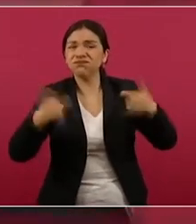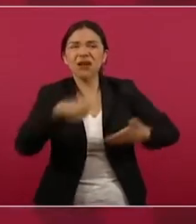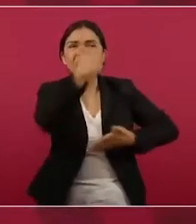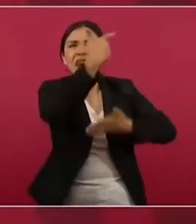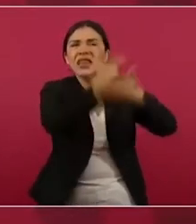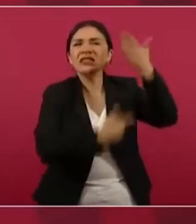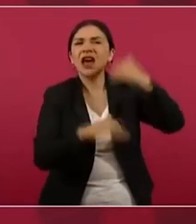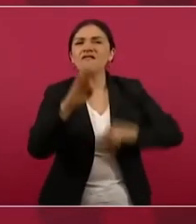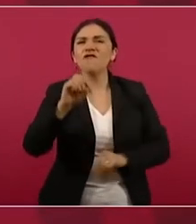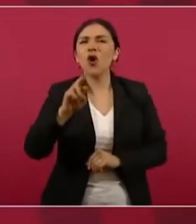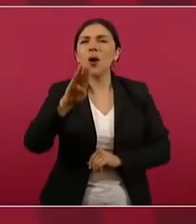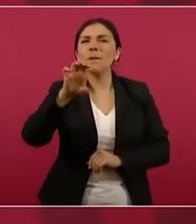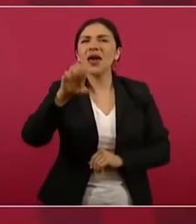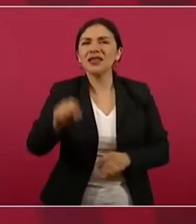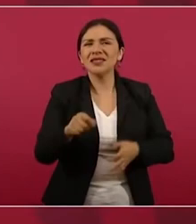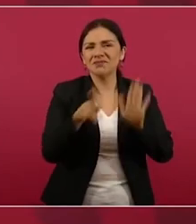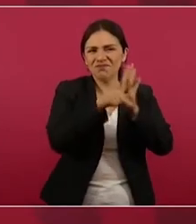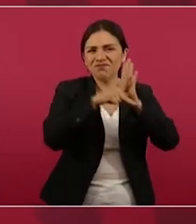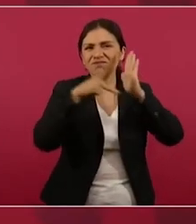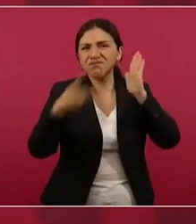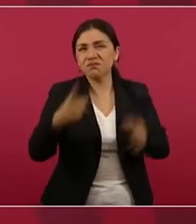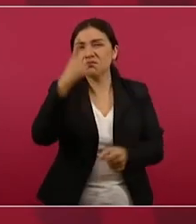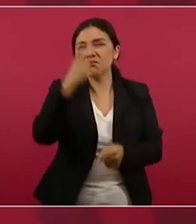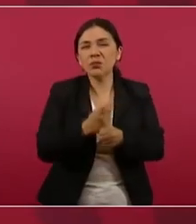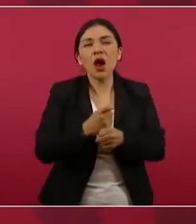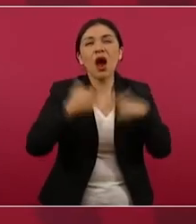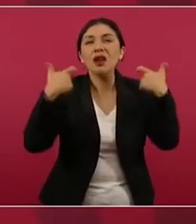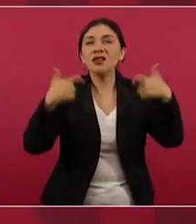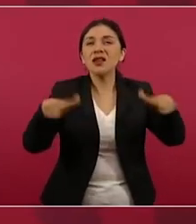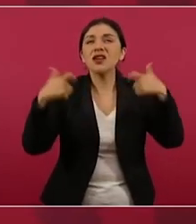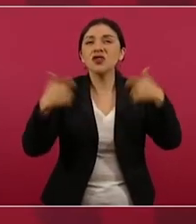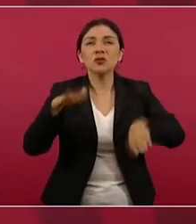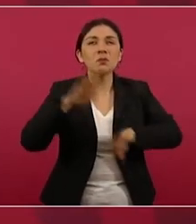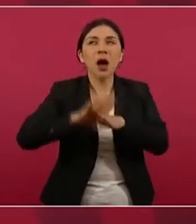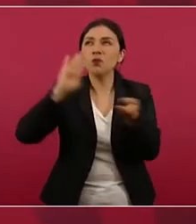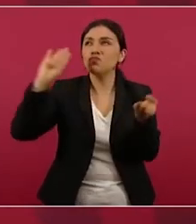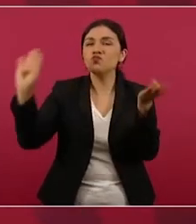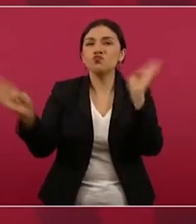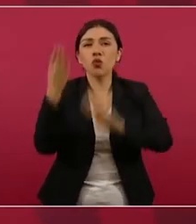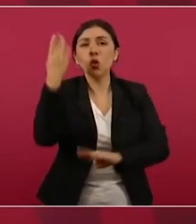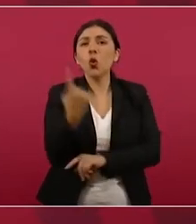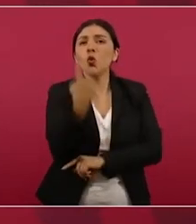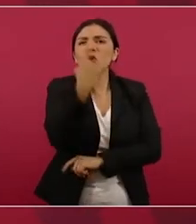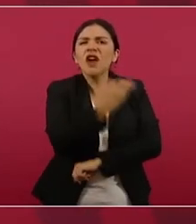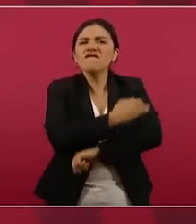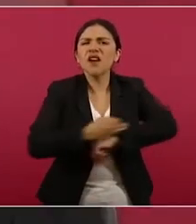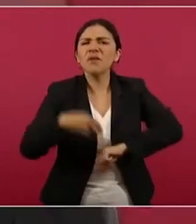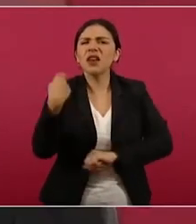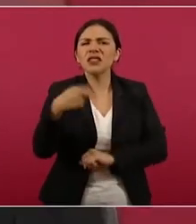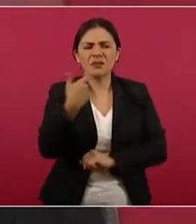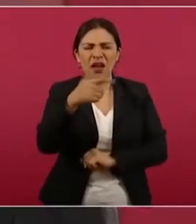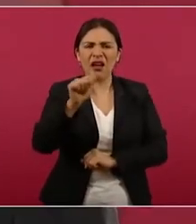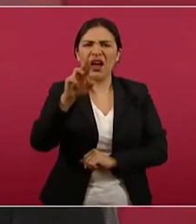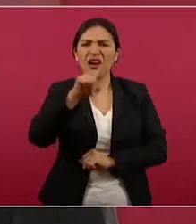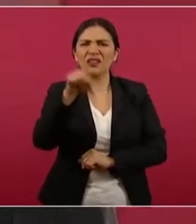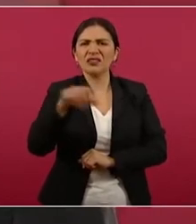de los más ricos del mundo, la familia Garzazada, creo que con